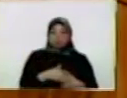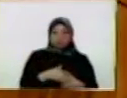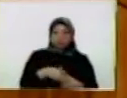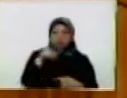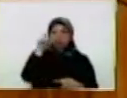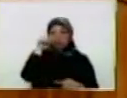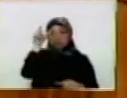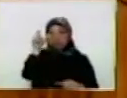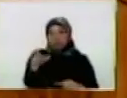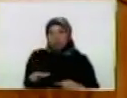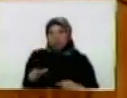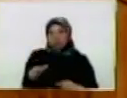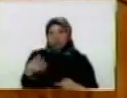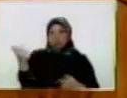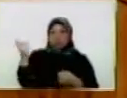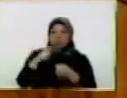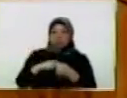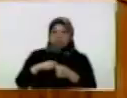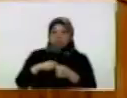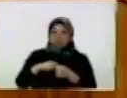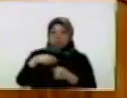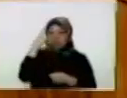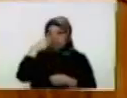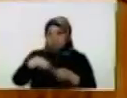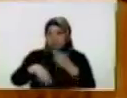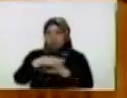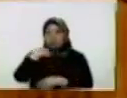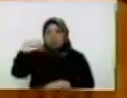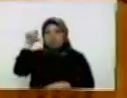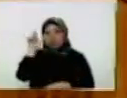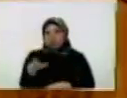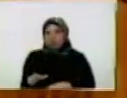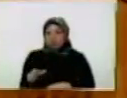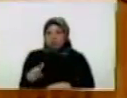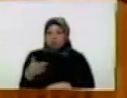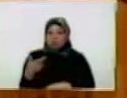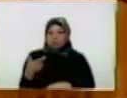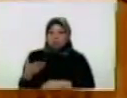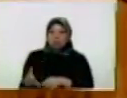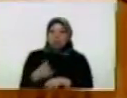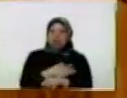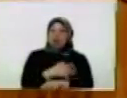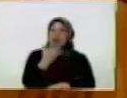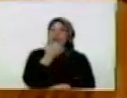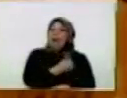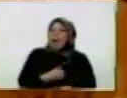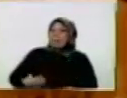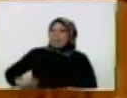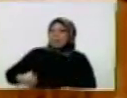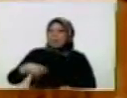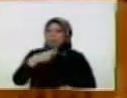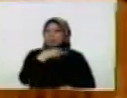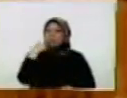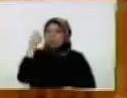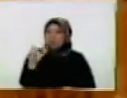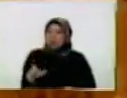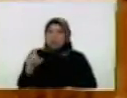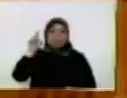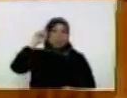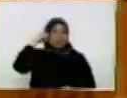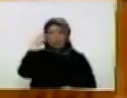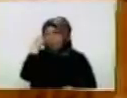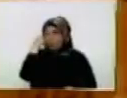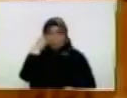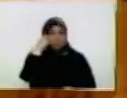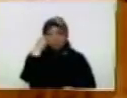Fijo, de exclusión, de humillación y de muerte, porque eso era lo que daban ellos, hambre, destrucción y muerte, y no quiere que se lo recordemos, y